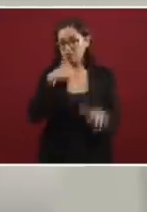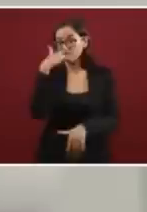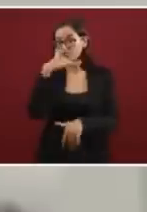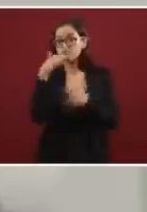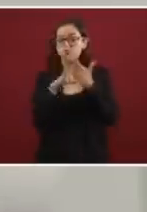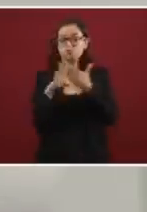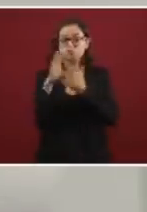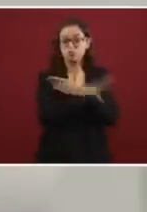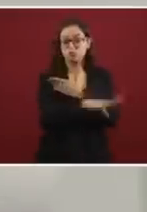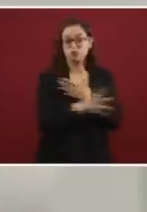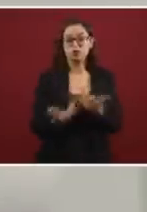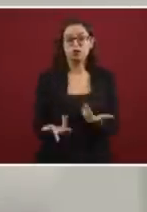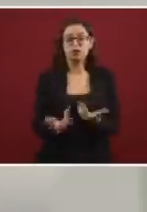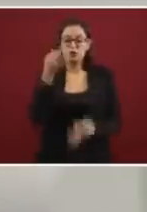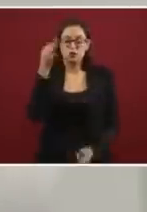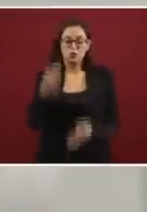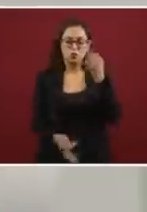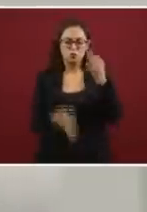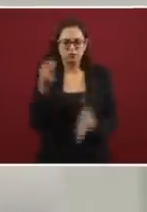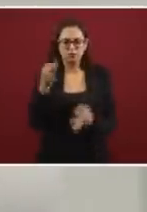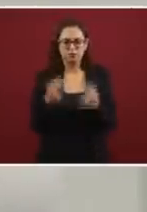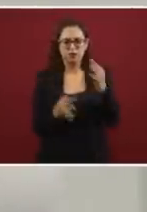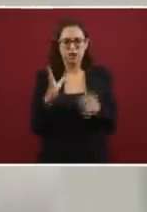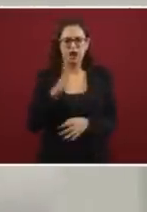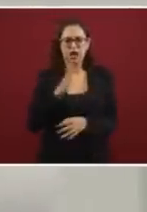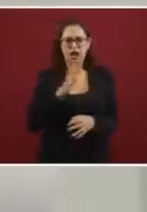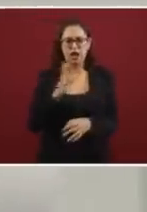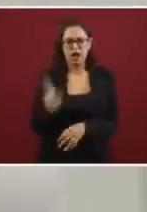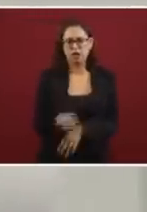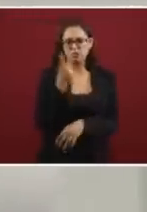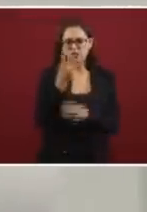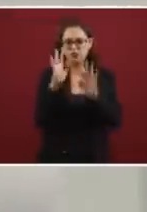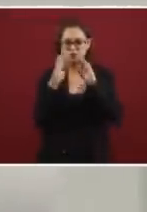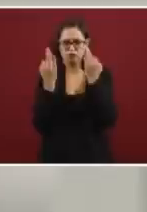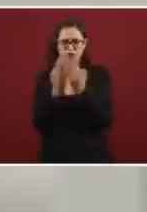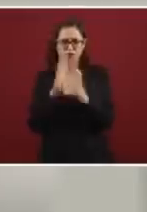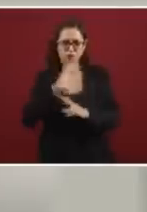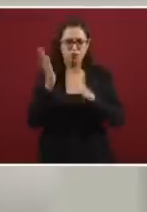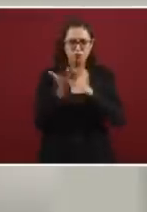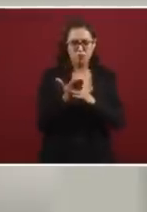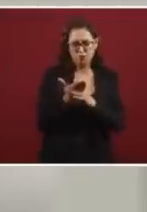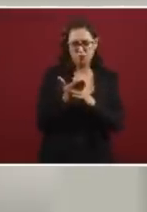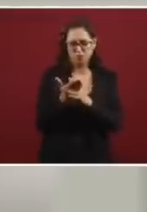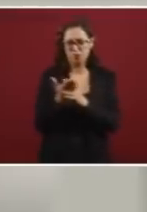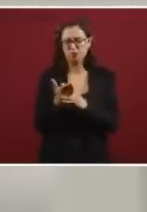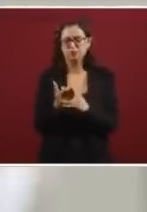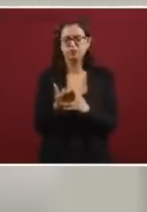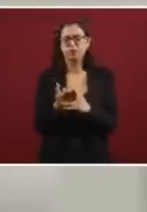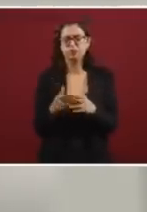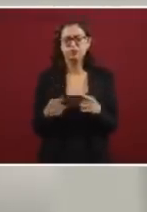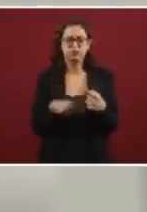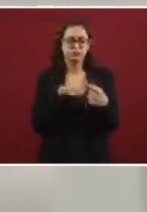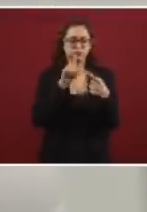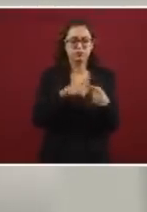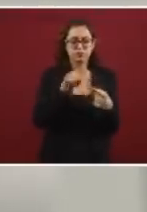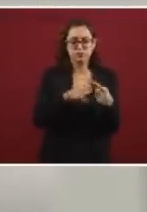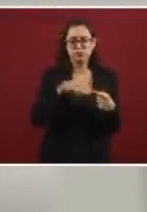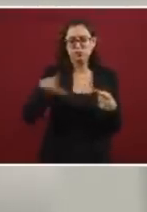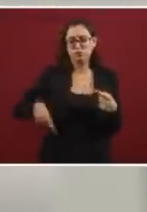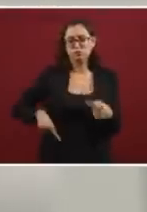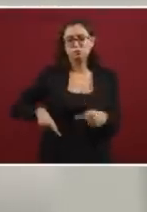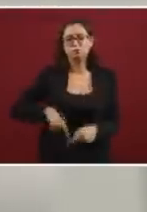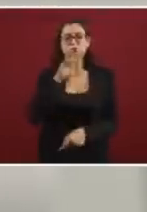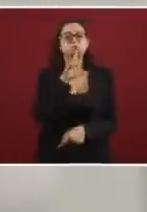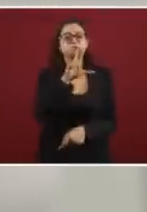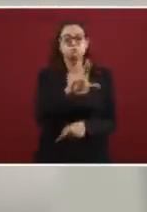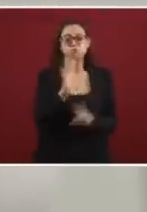digamos el caso tiene dos partes en ese contexto que usted ha dado para dar a toda su audiencia una es cómo responde su gobierno se dice que están